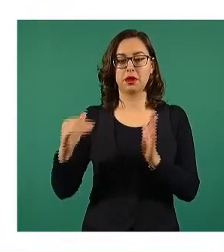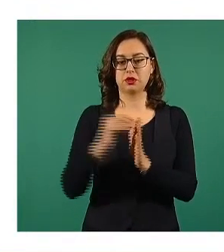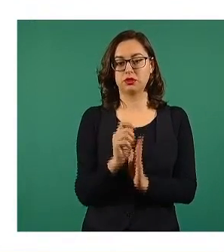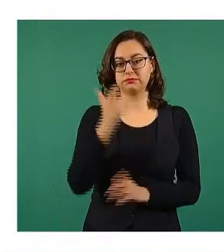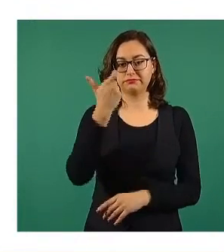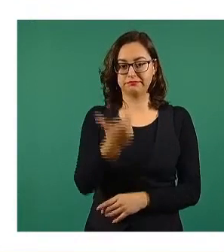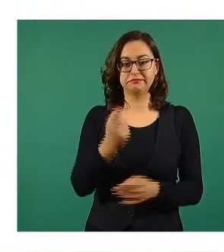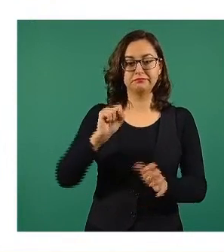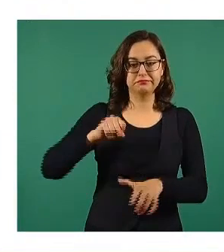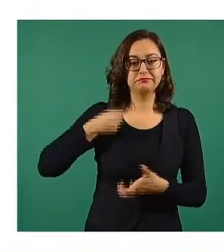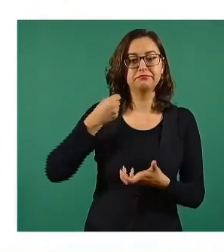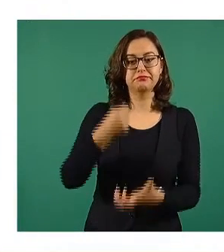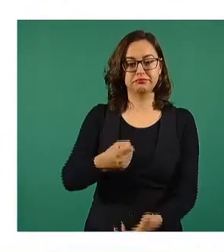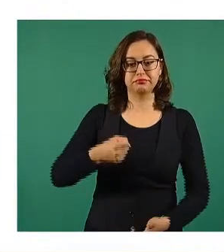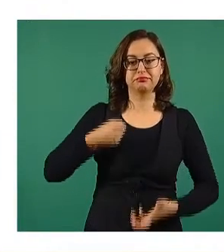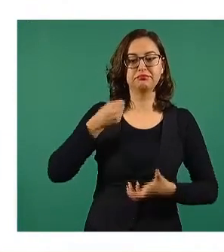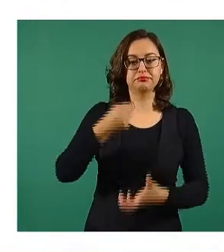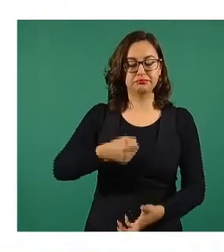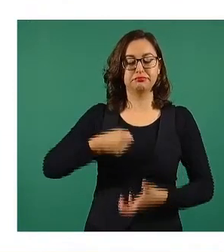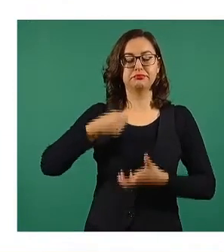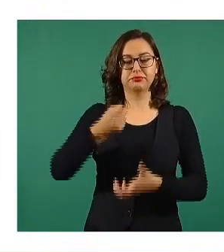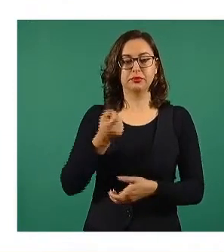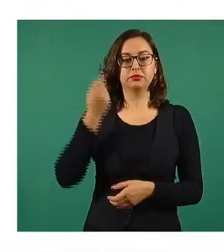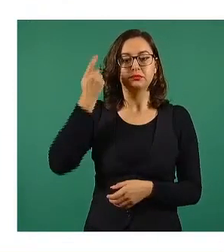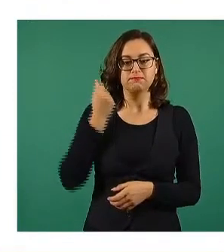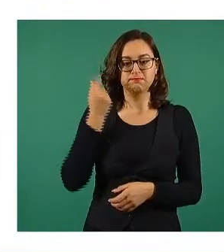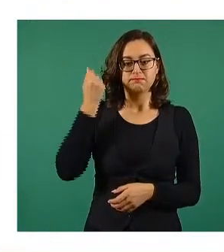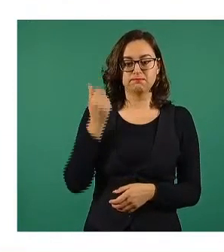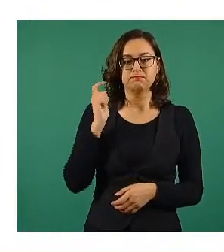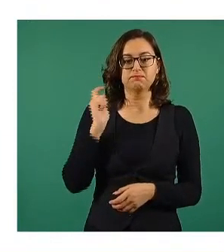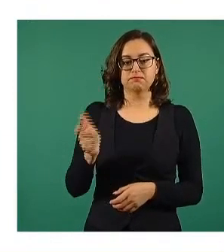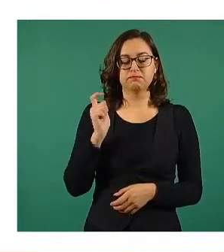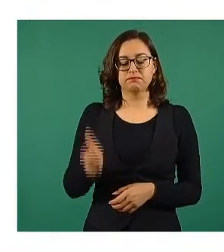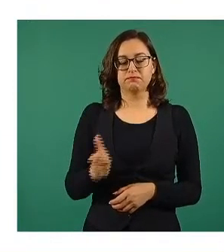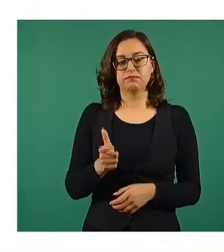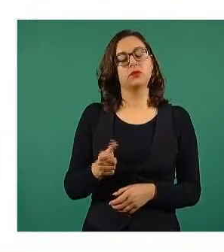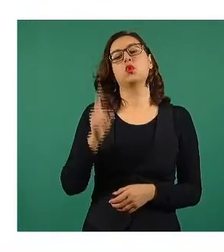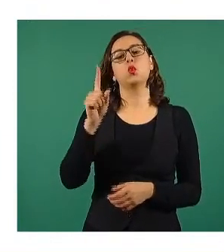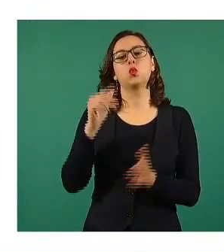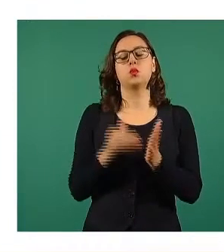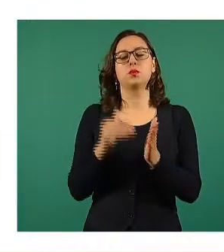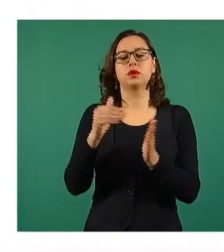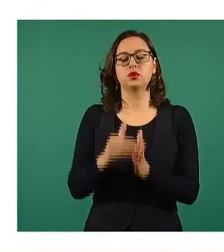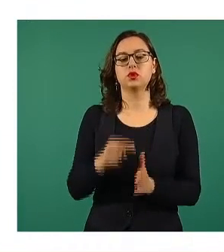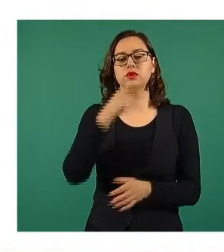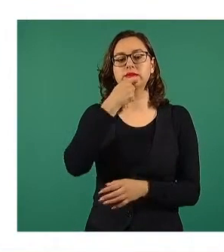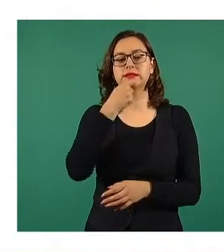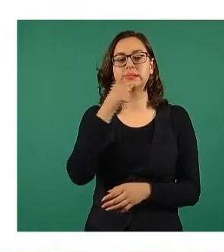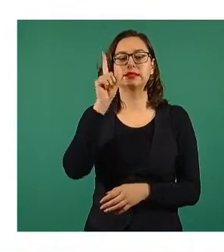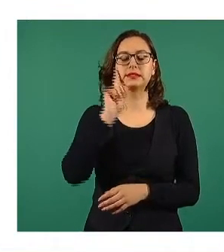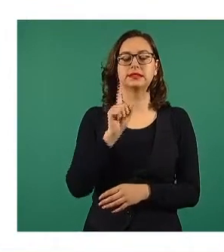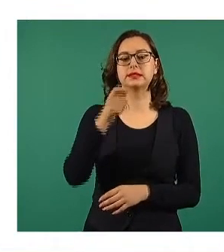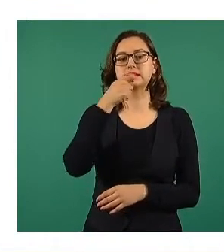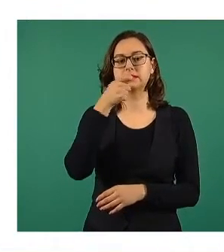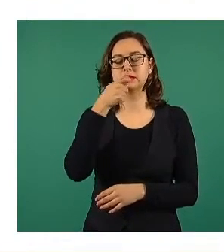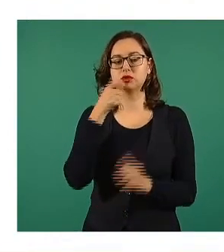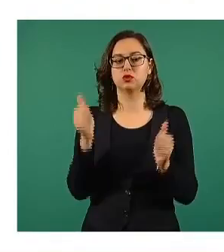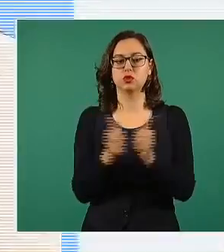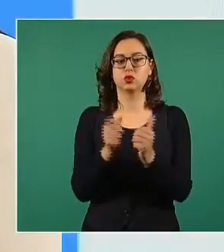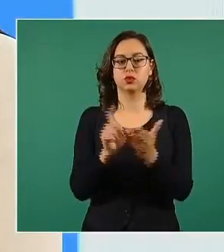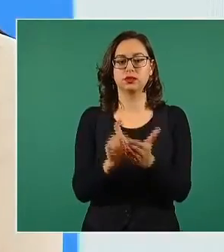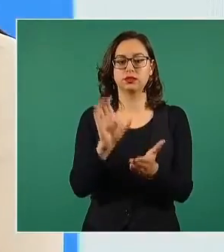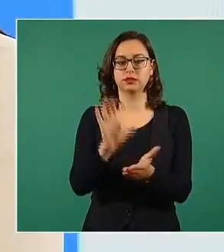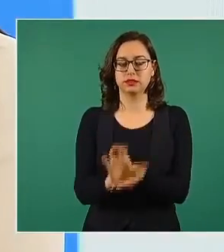36.889 millones de pesos. Con esta pensión que atiende a 1 millón de niñas y niños y que en este año